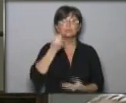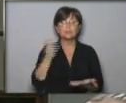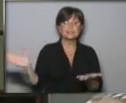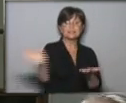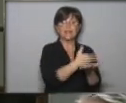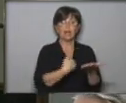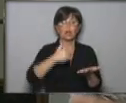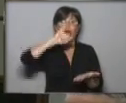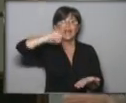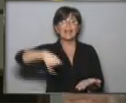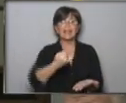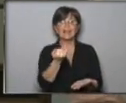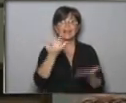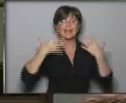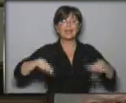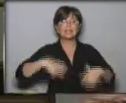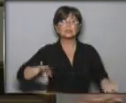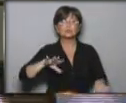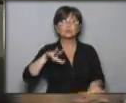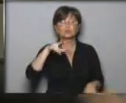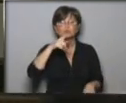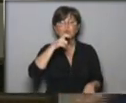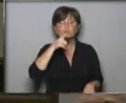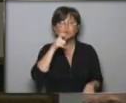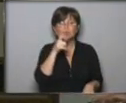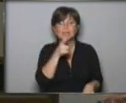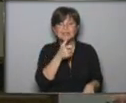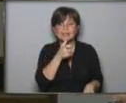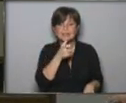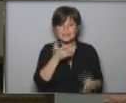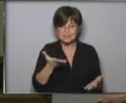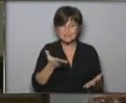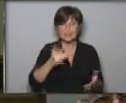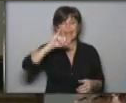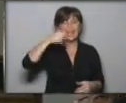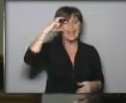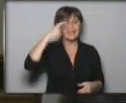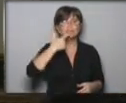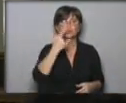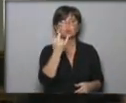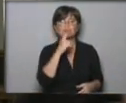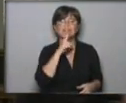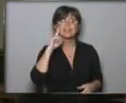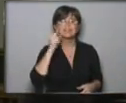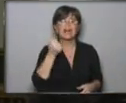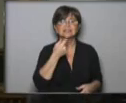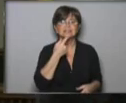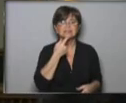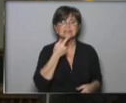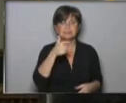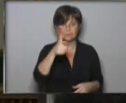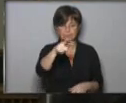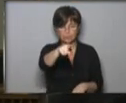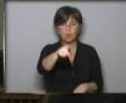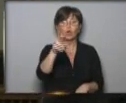jesuitas. Los jesuitas fueron suprimidos durante el pontificado. Aquí está saludando a